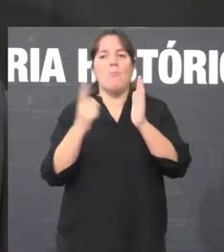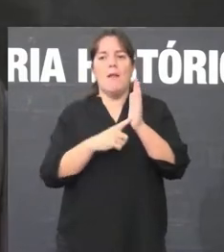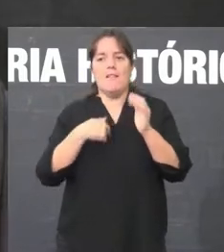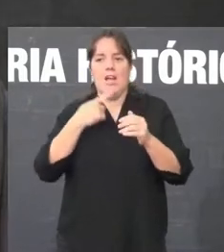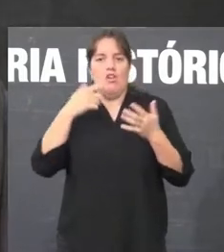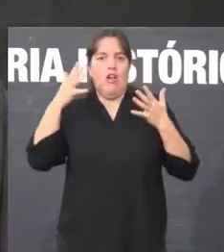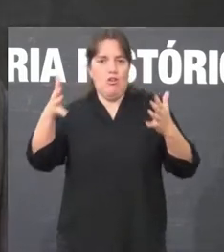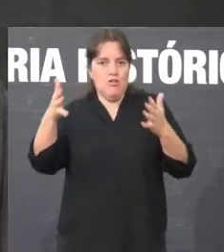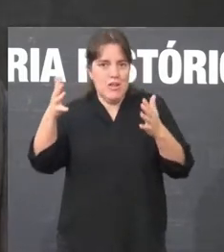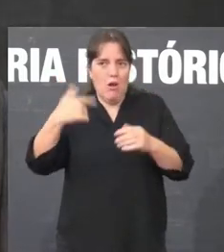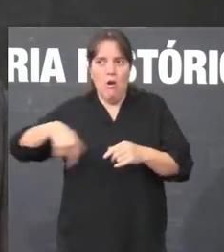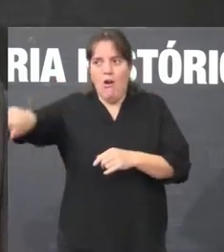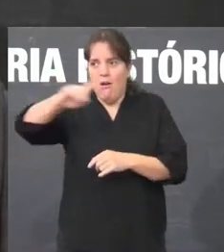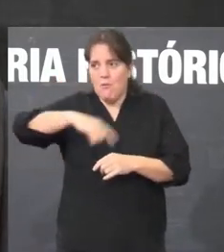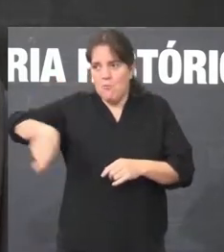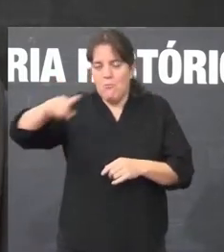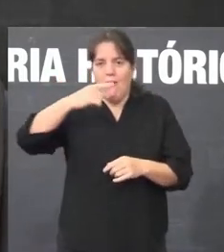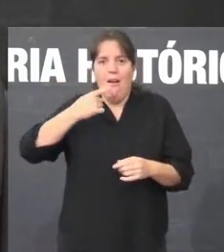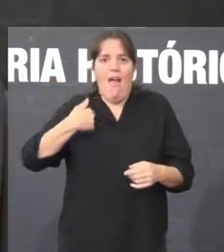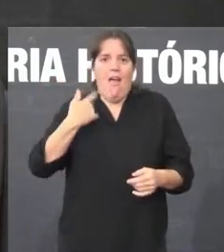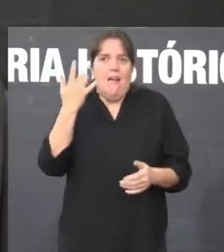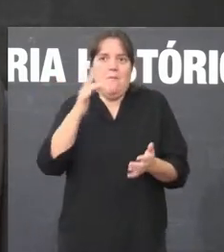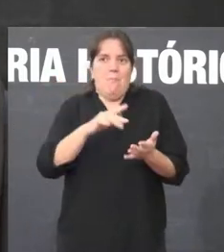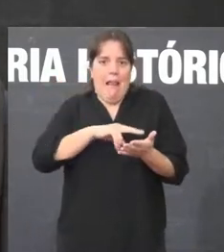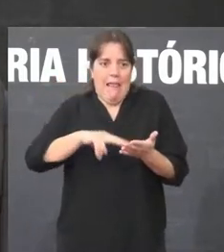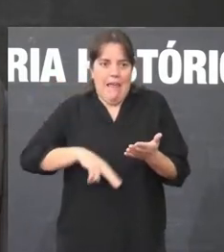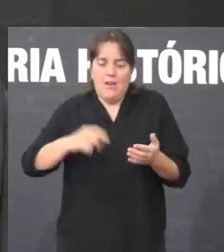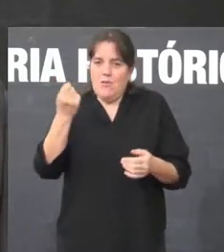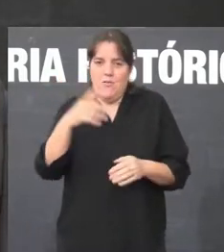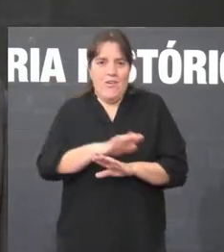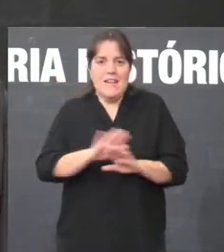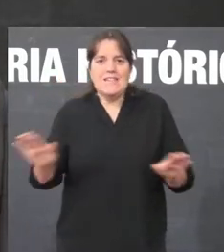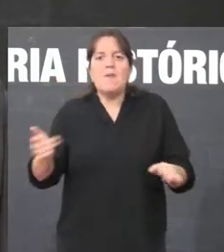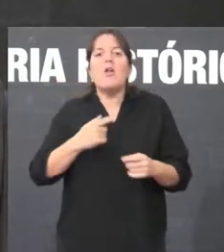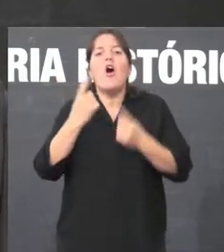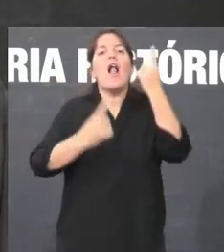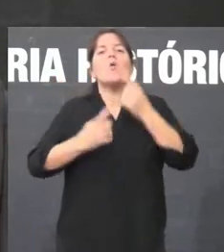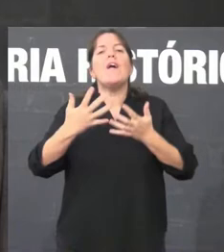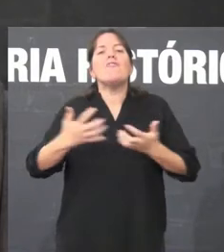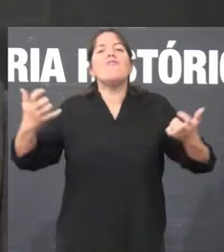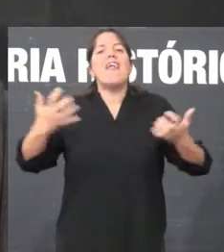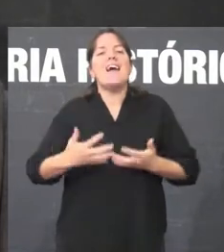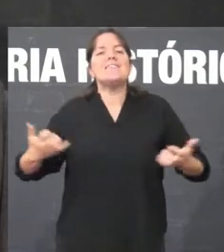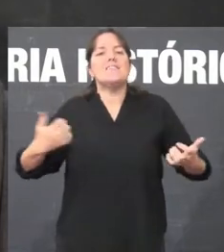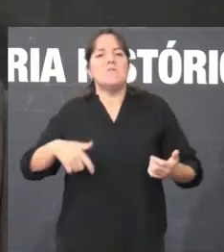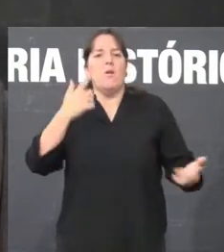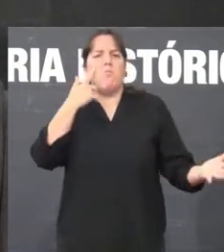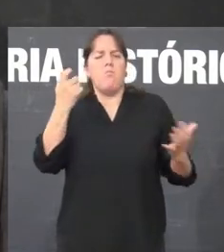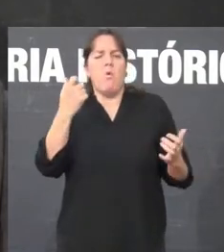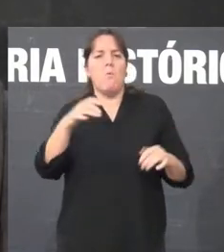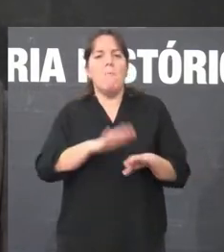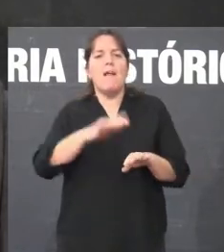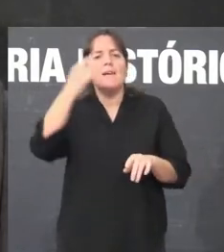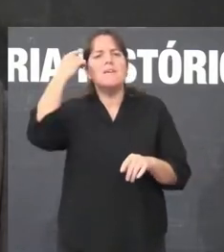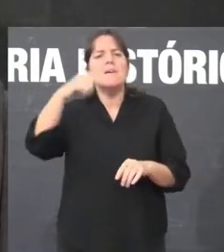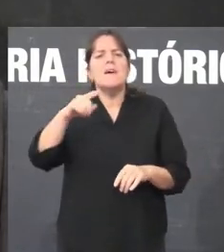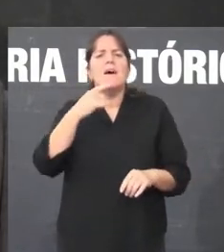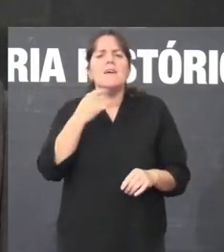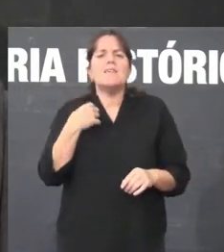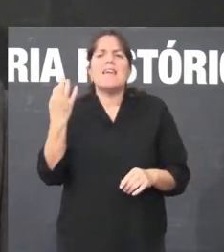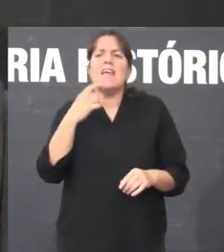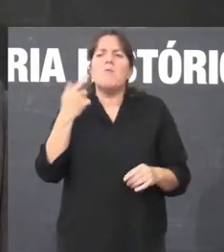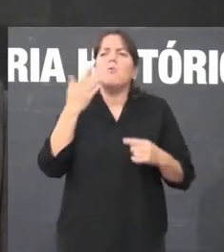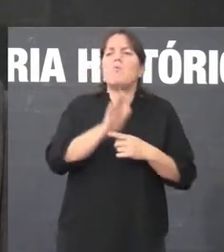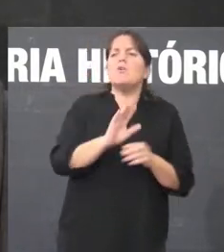recomendo a ninguén que lea, pero sí trouxen algunhas frases destacadas para que vexades que era o que